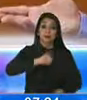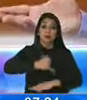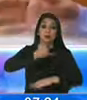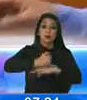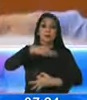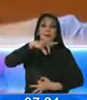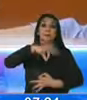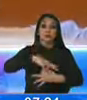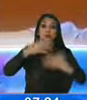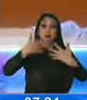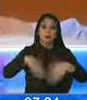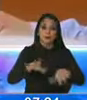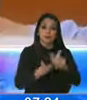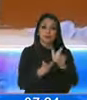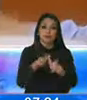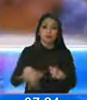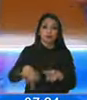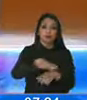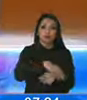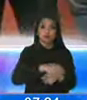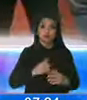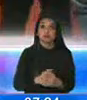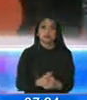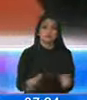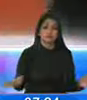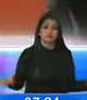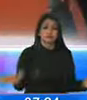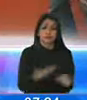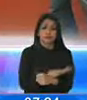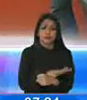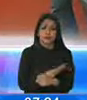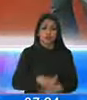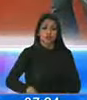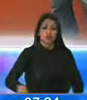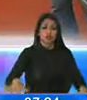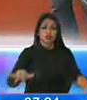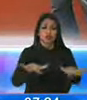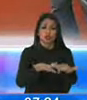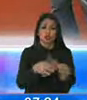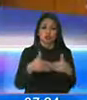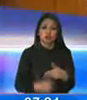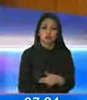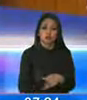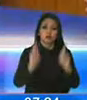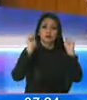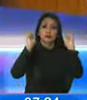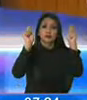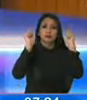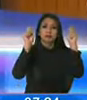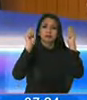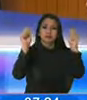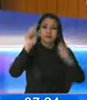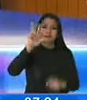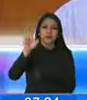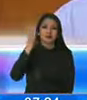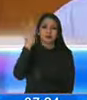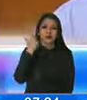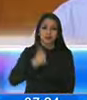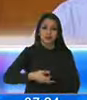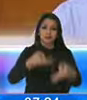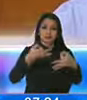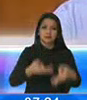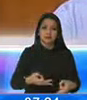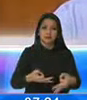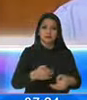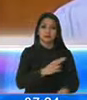receptoras del voto, con lo cual se estima cubrir a todo el capital humano durante la campaña, que tomará 30 días.